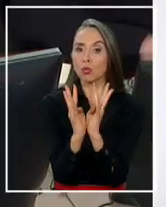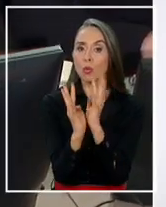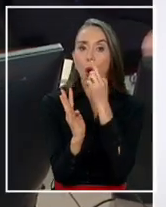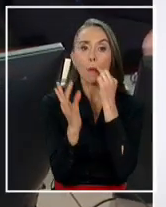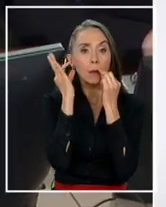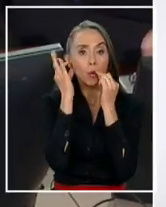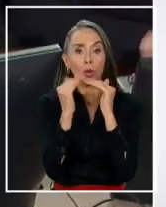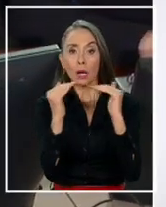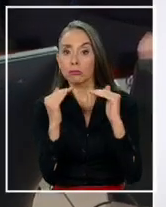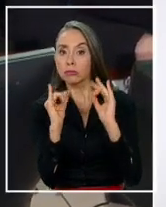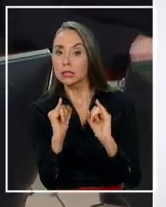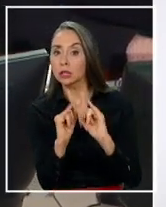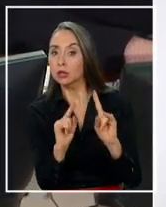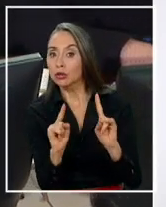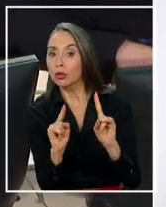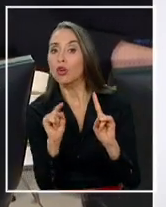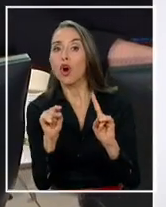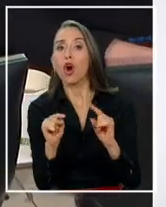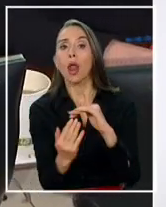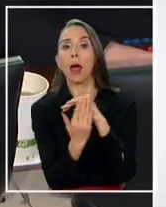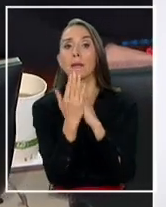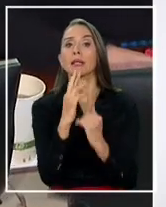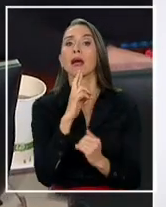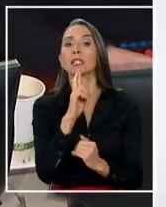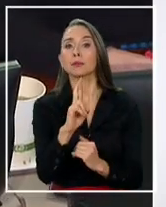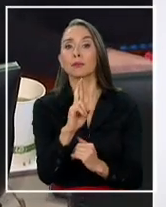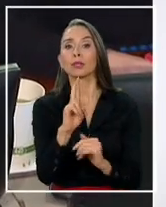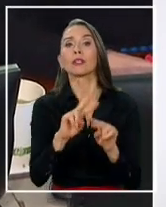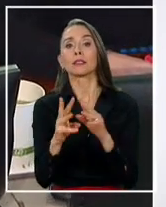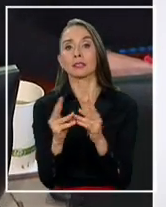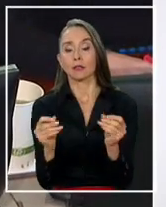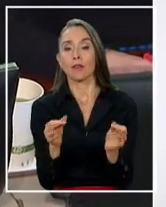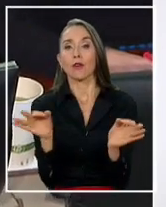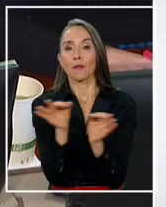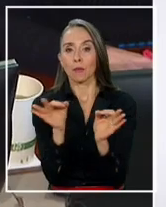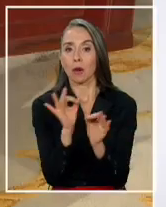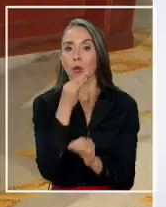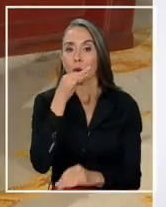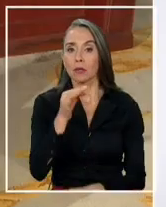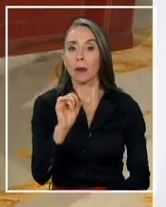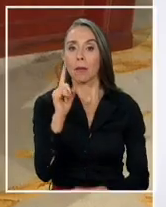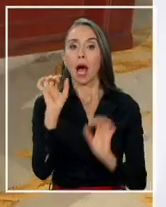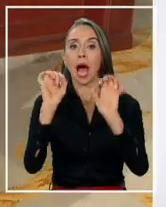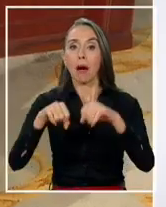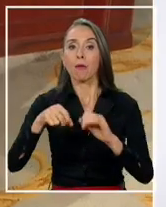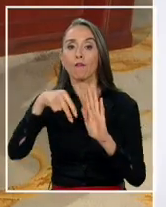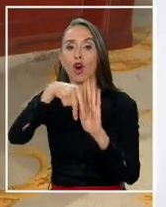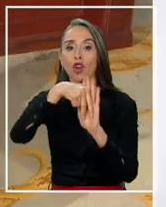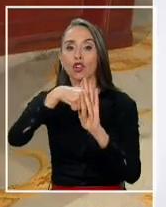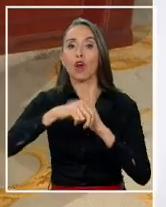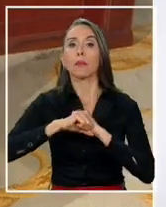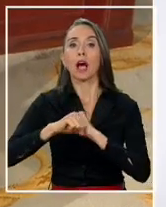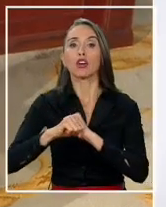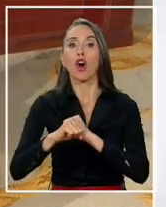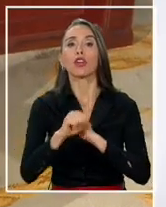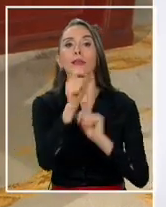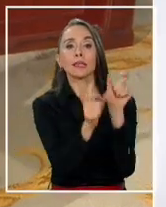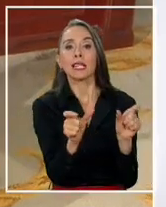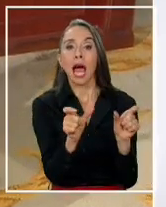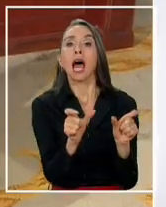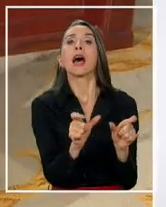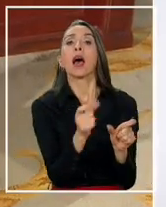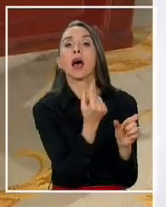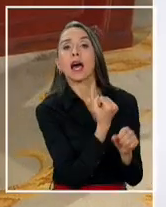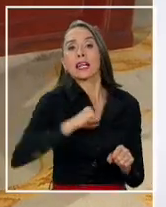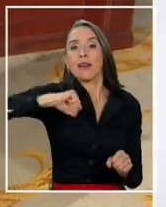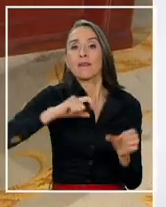resolvieron durante esta mañana. Les comento un poco. Primero, se aprobó la denominada norma antidíscolo. ¿En qué